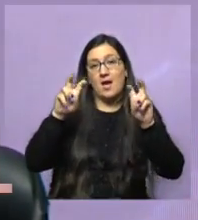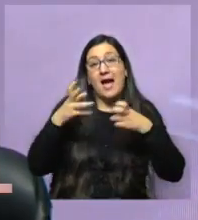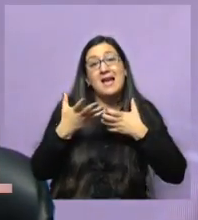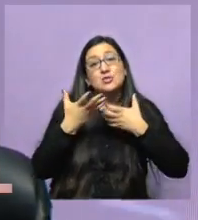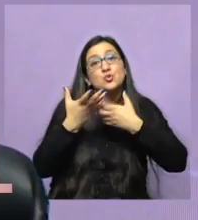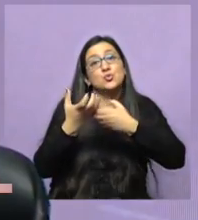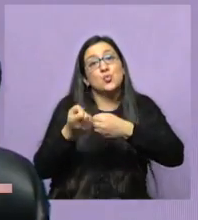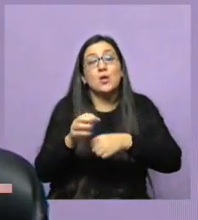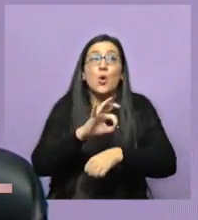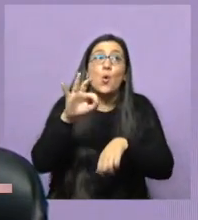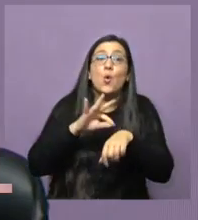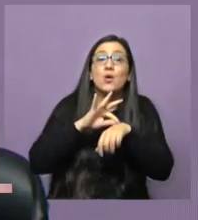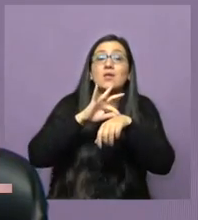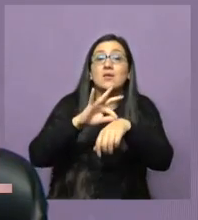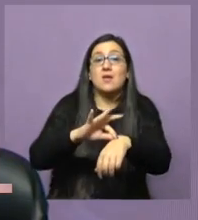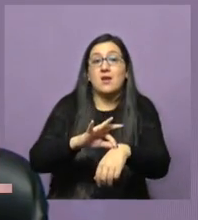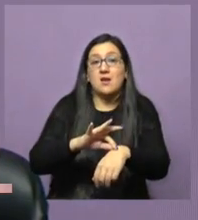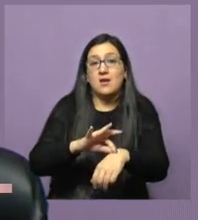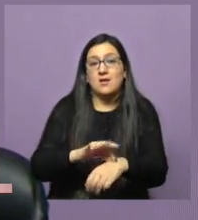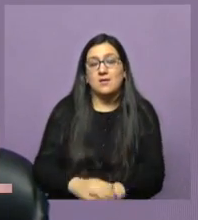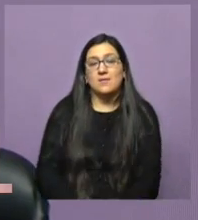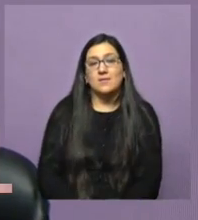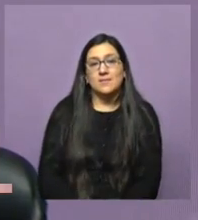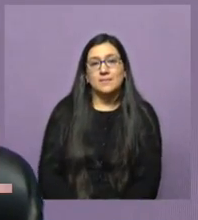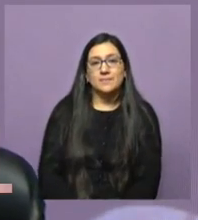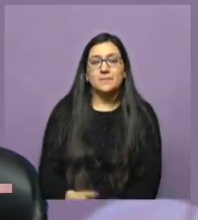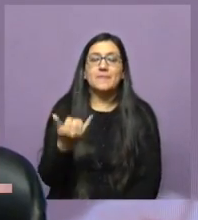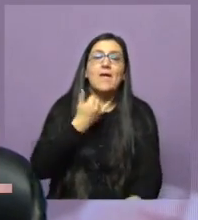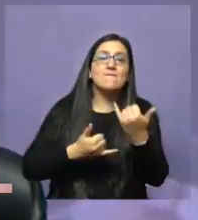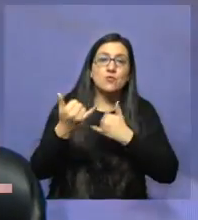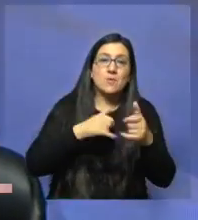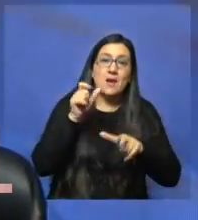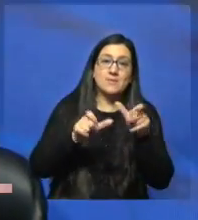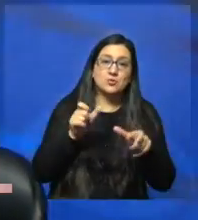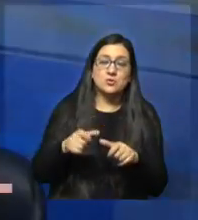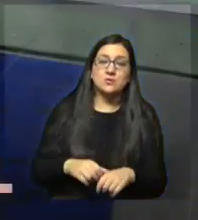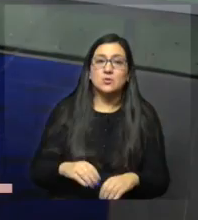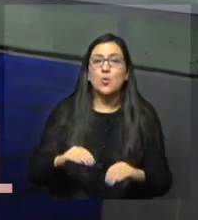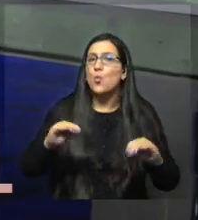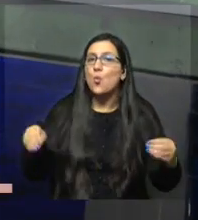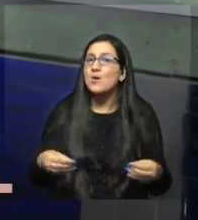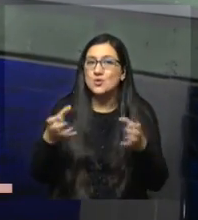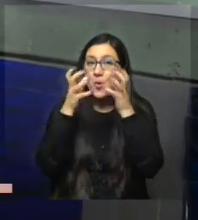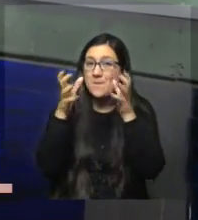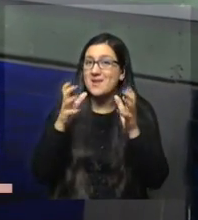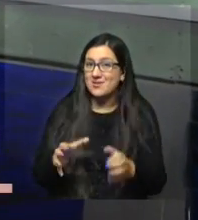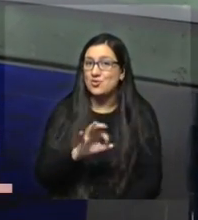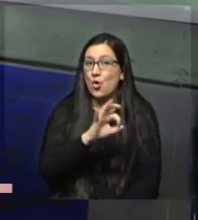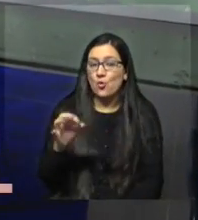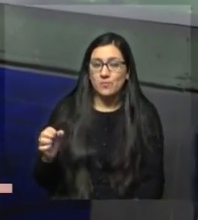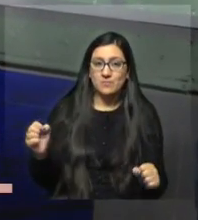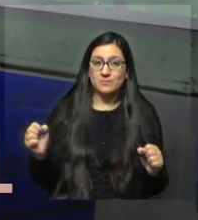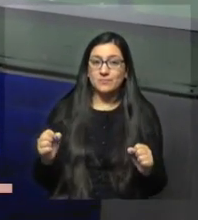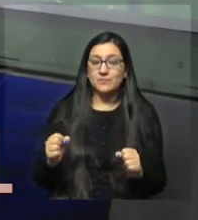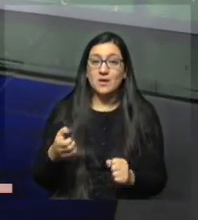o orientan, como decía recién Gabriel, a informarse a la gente. ¿Cuáles son los peligros, cuáles son los riesgos de que